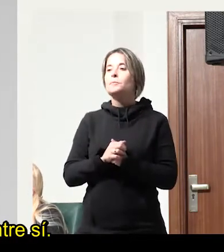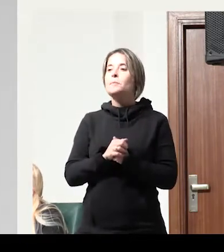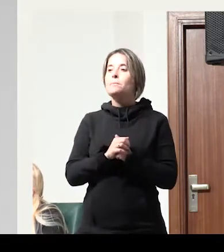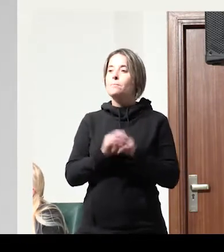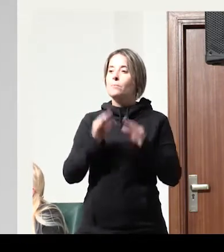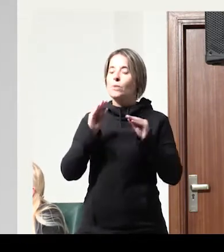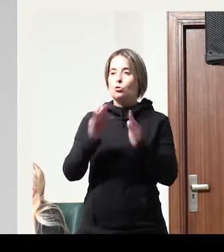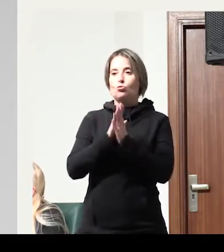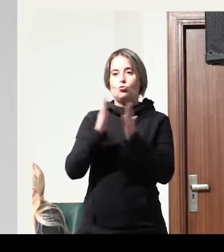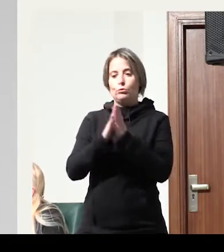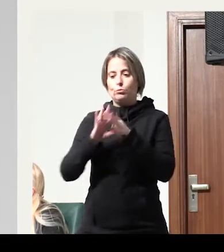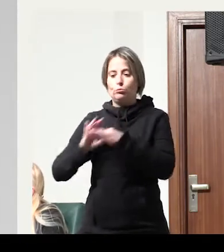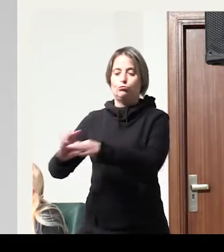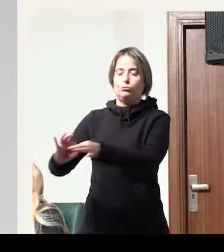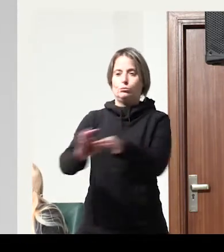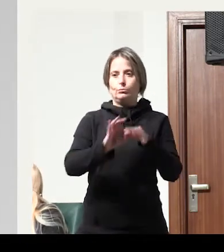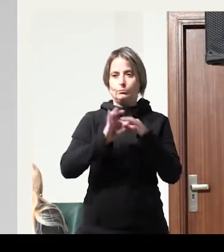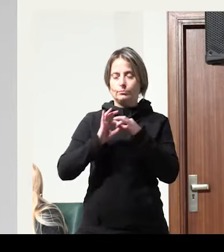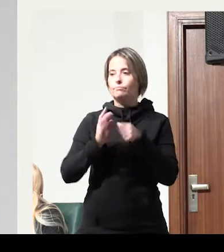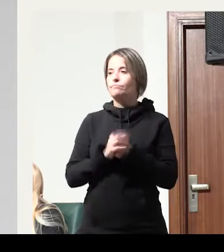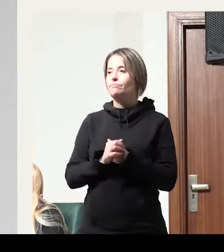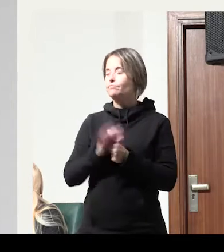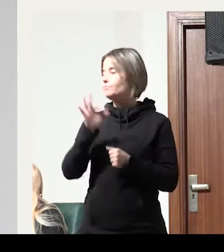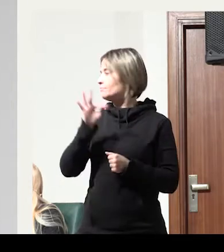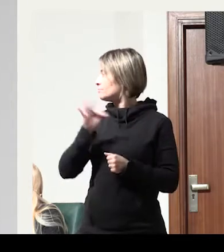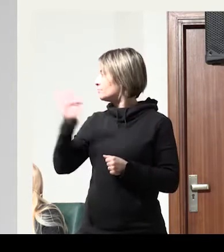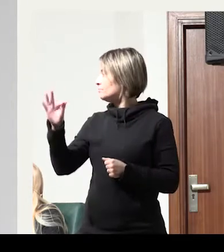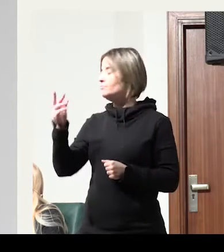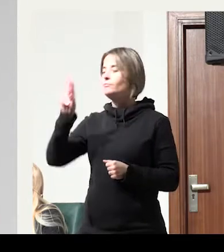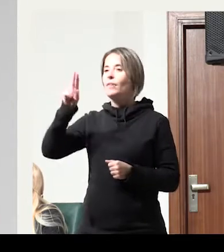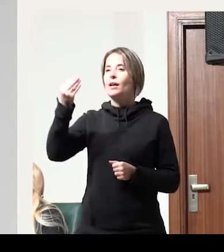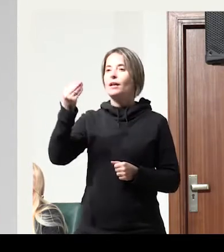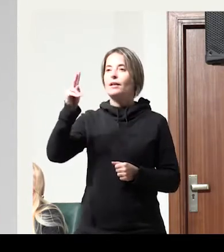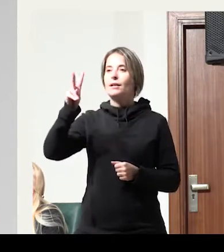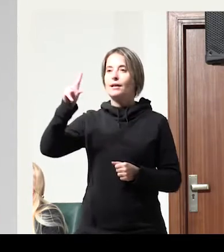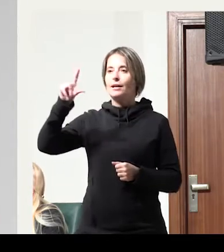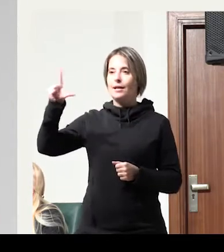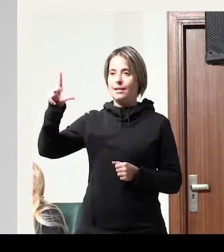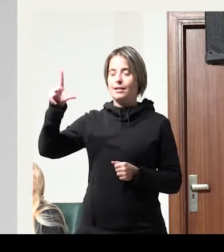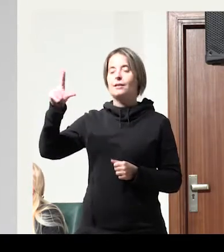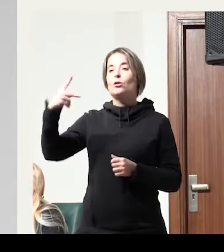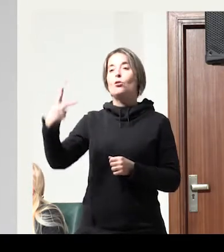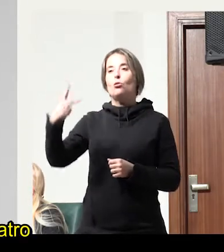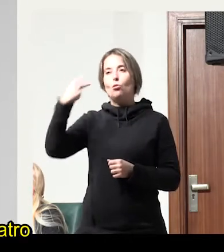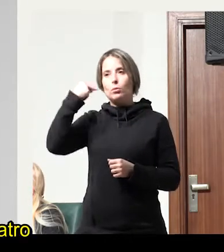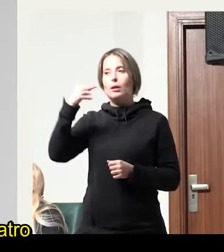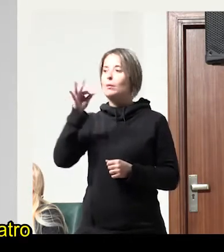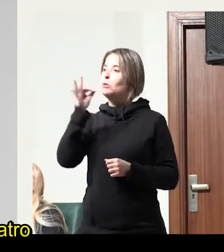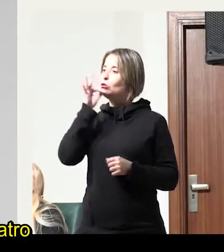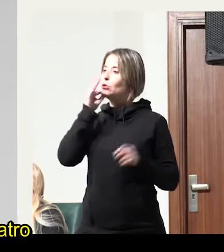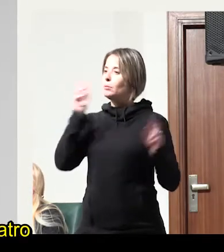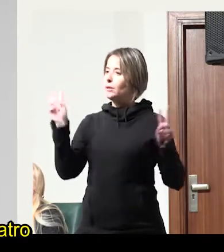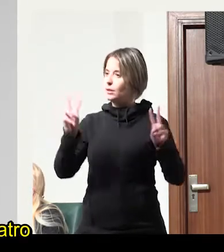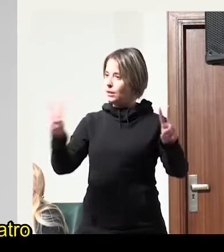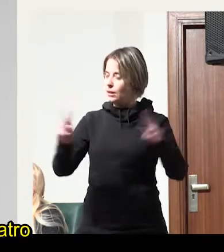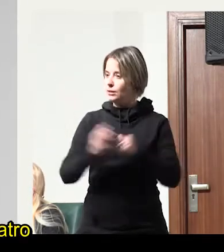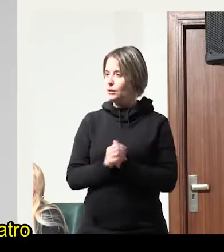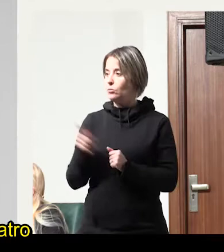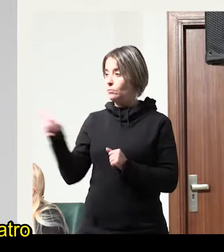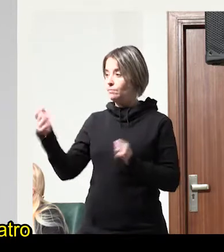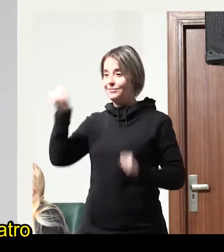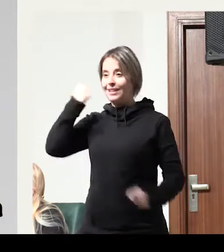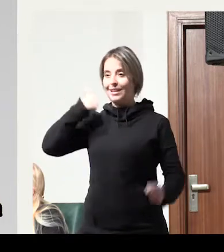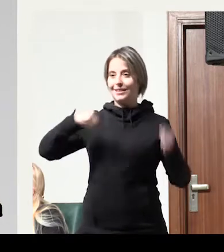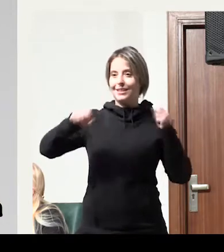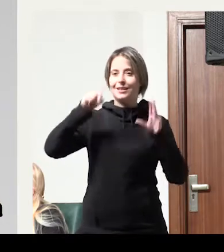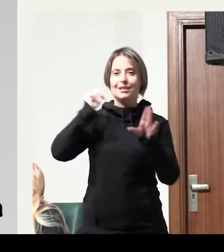sí. Raquel Vélez es jubilada, pero sigue en activo, como actriz participando en un grupo de